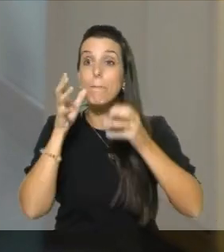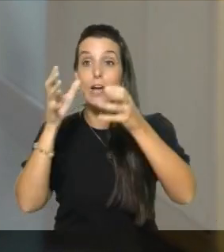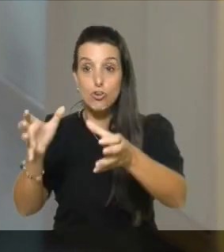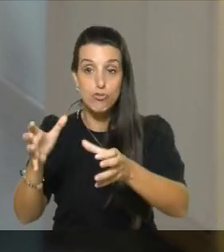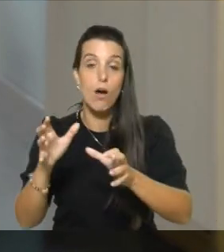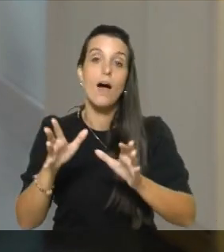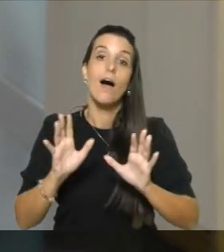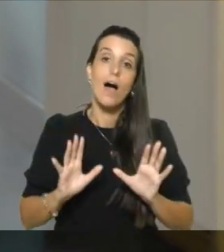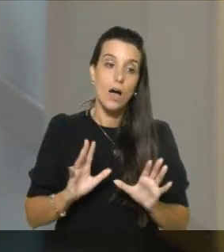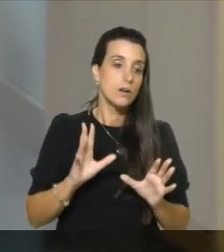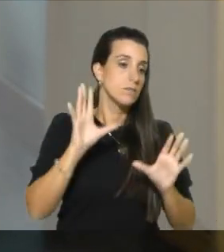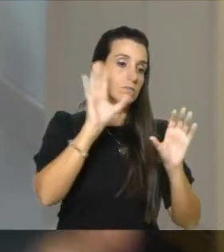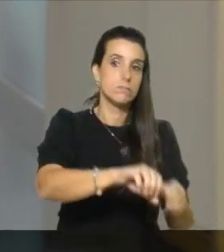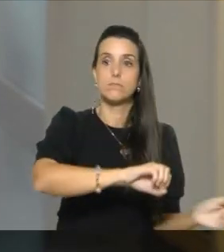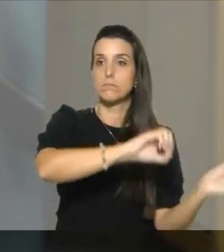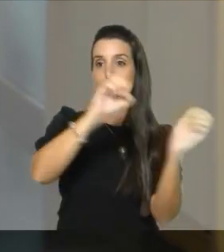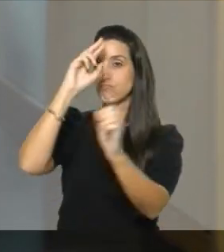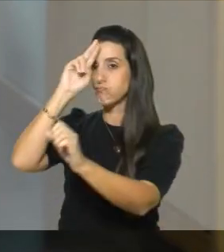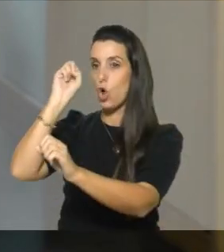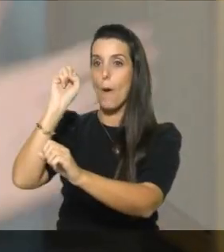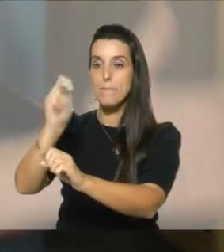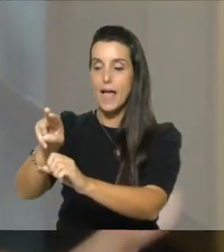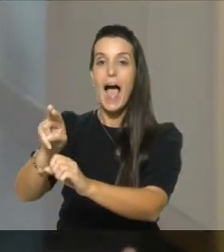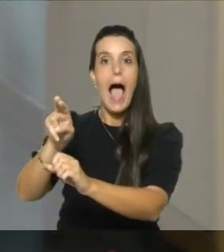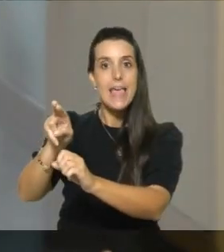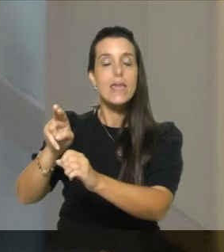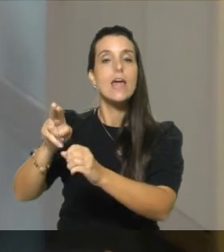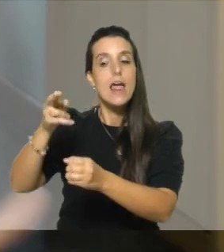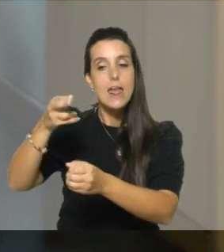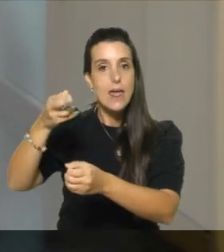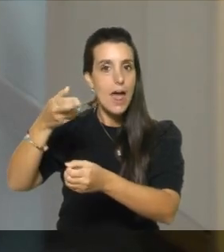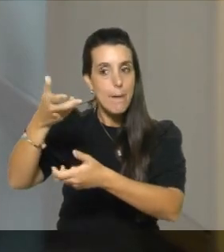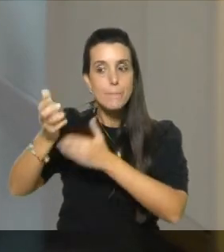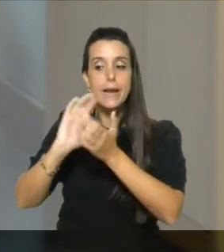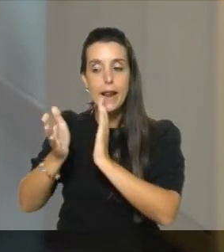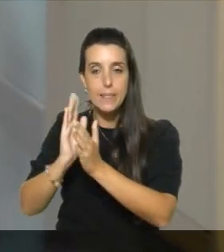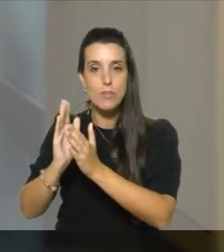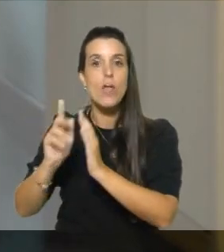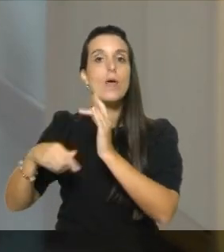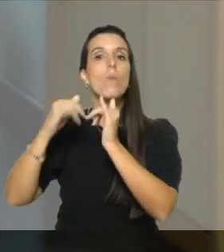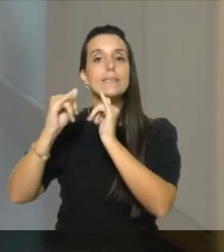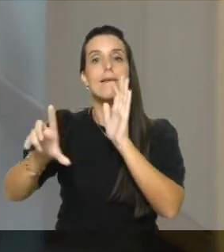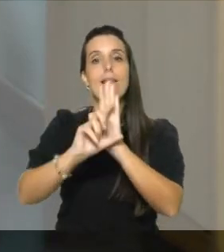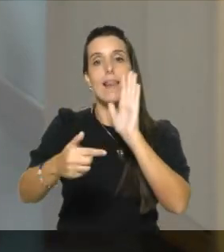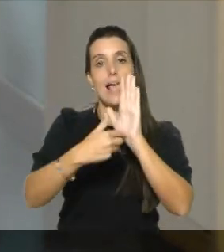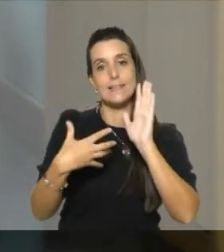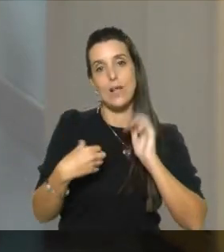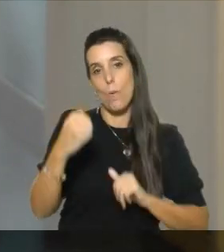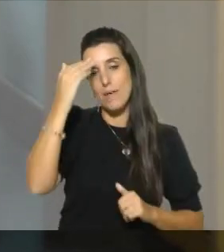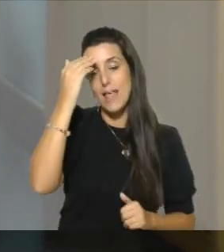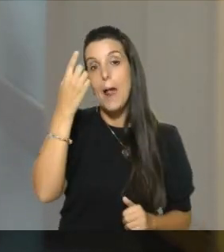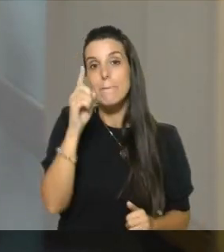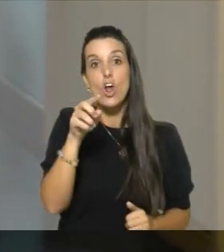y una vez que está hospitalizada se compensa y después sí se le aplica la ley de Salud Mental pero se saca la